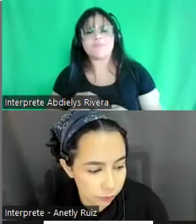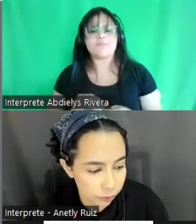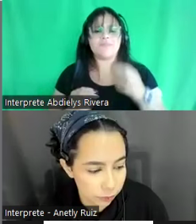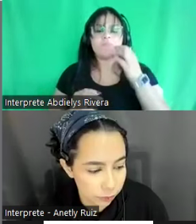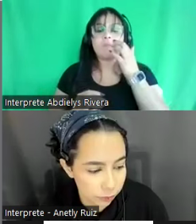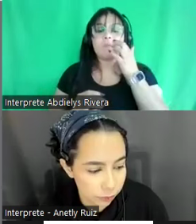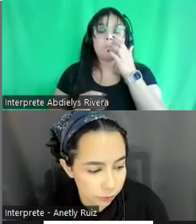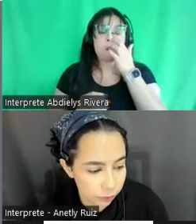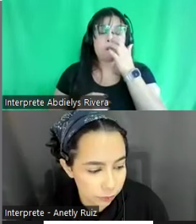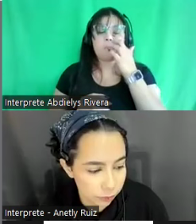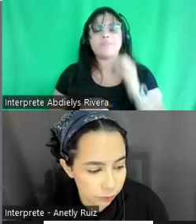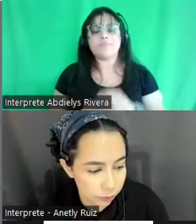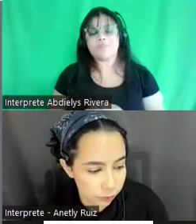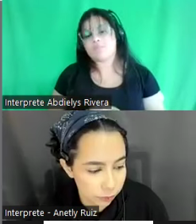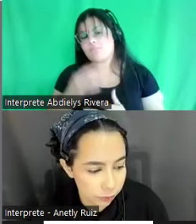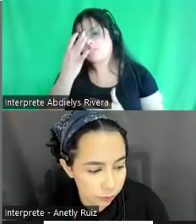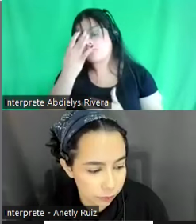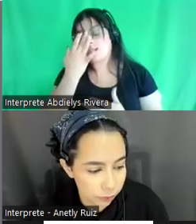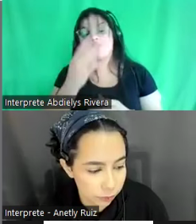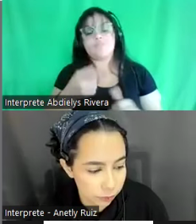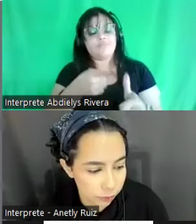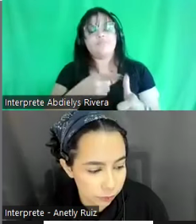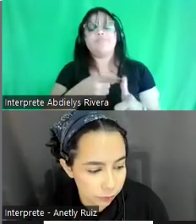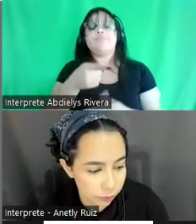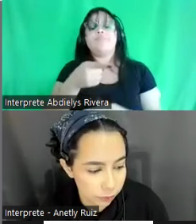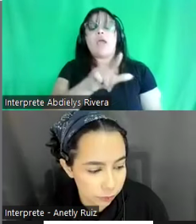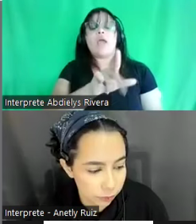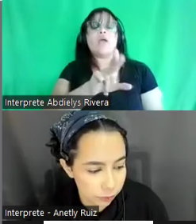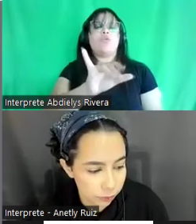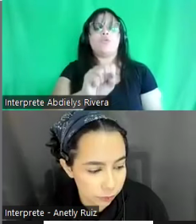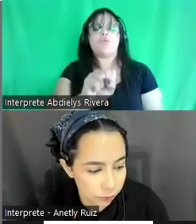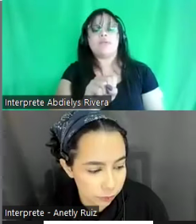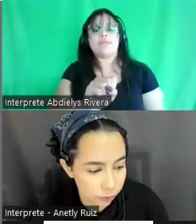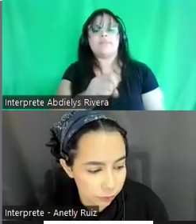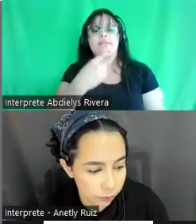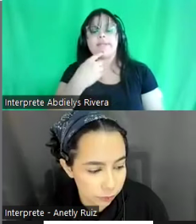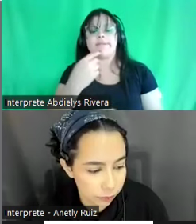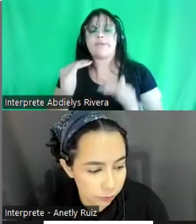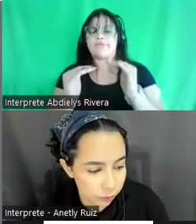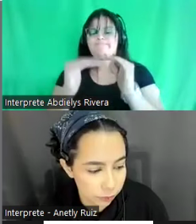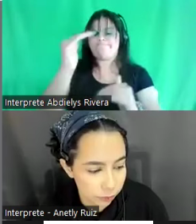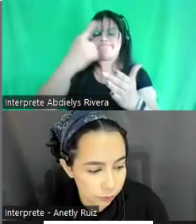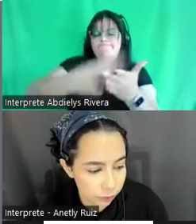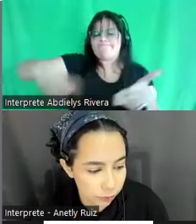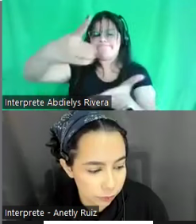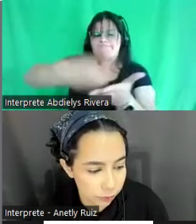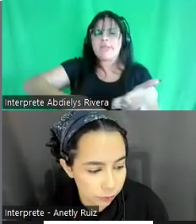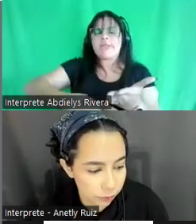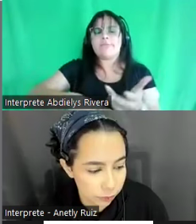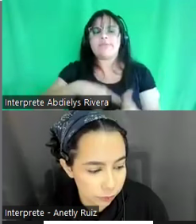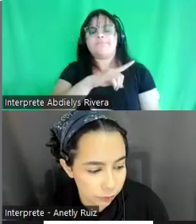Luis Cartagena indica que es un discrimen en el caso. Joana Arroyo indica la institución tiene